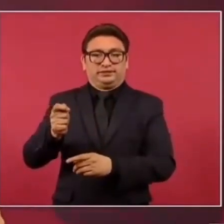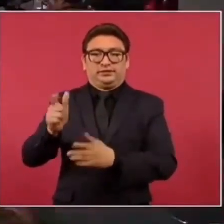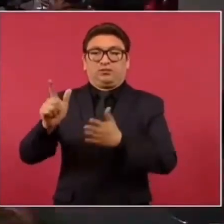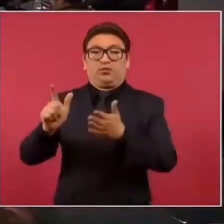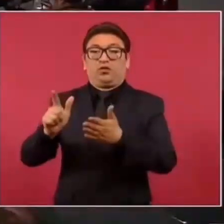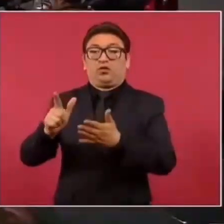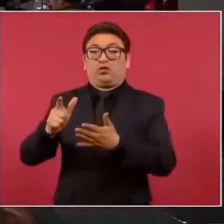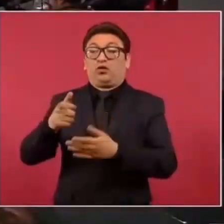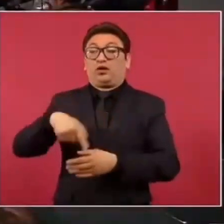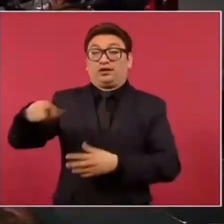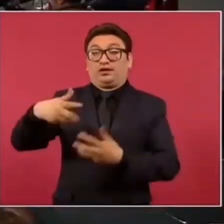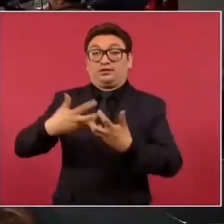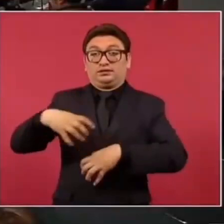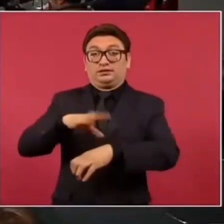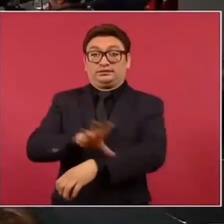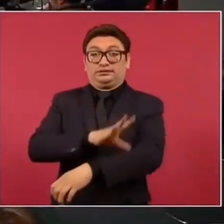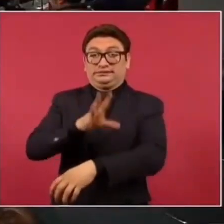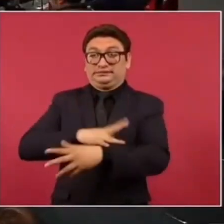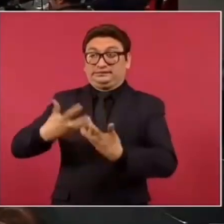el autoabasto,